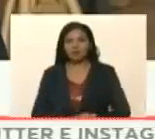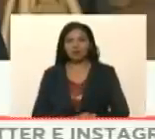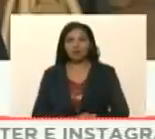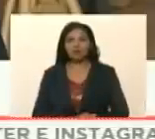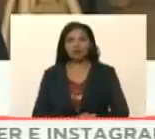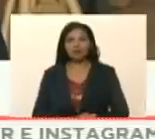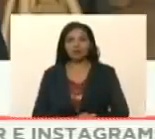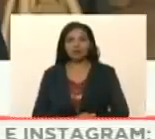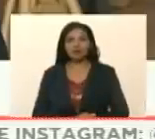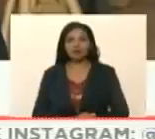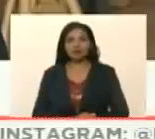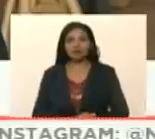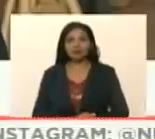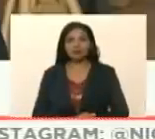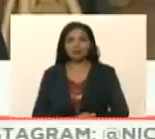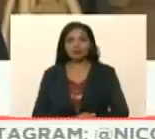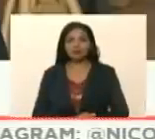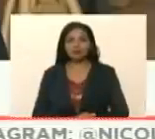Papel